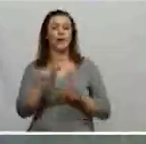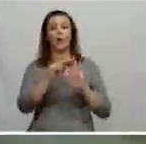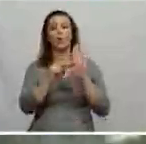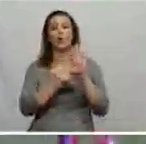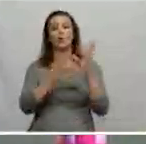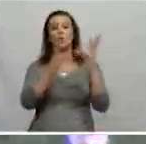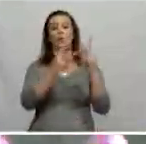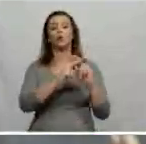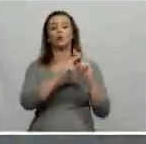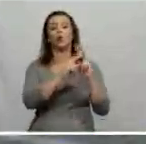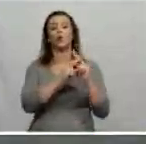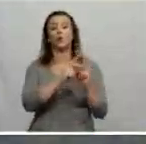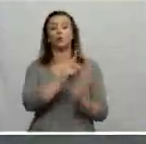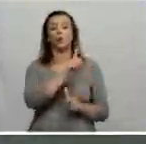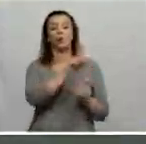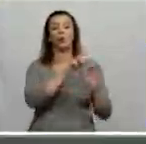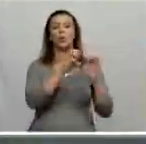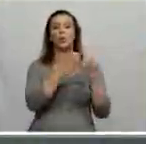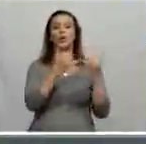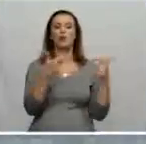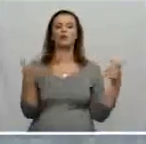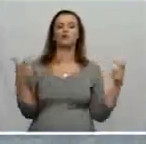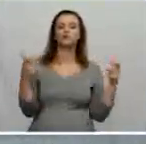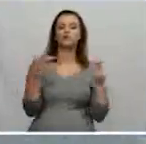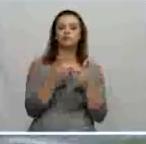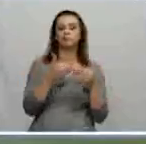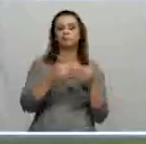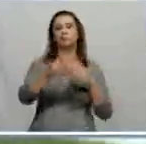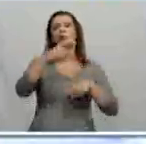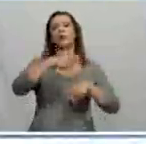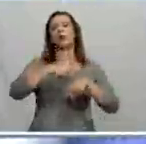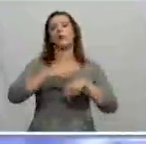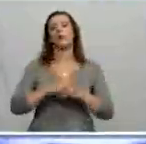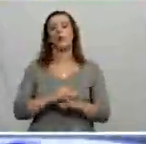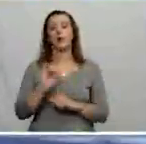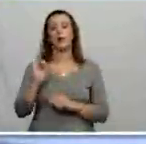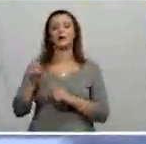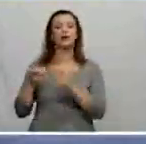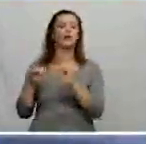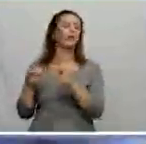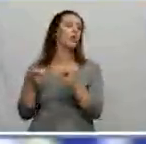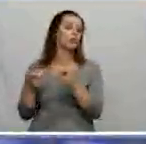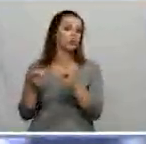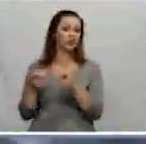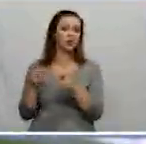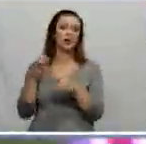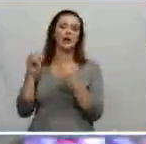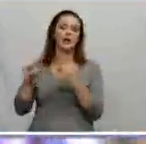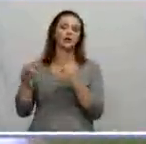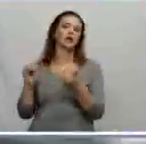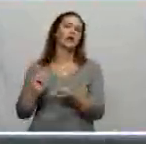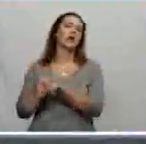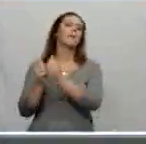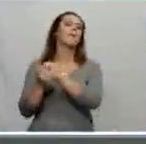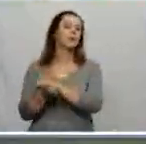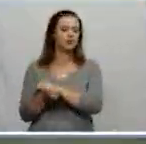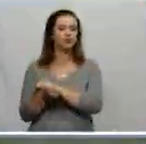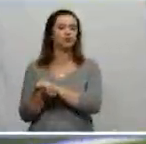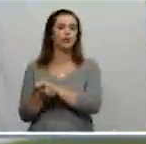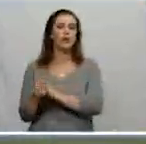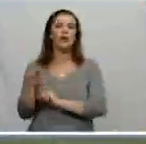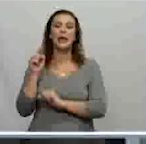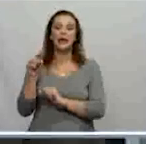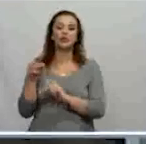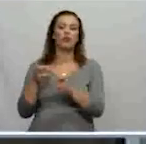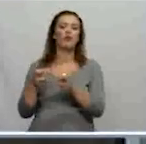la cantidad de préstamos por club se ha ido reduciendo cada temporada. Esa regulación, de hecho, eso cambió. Y eso es